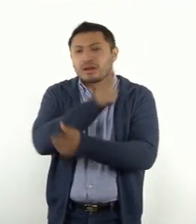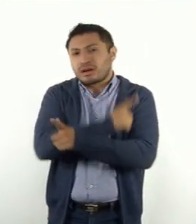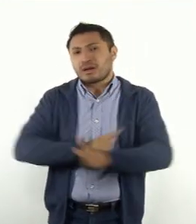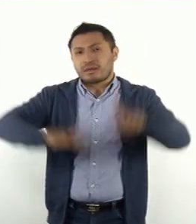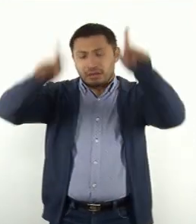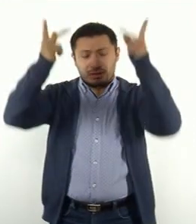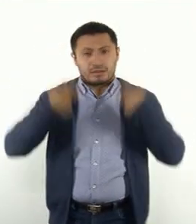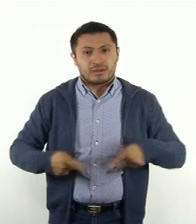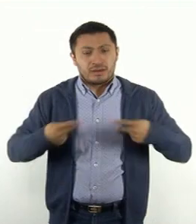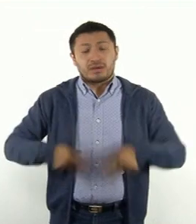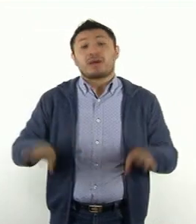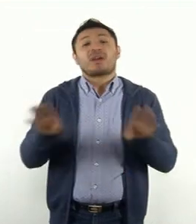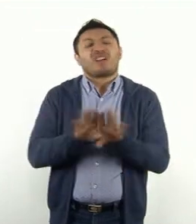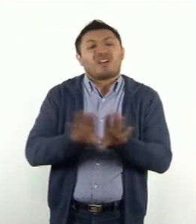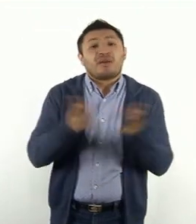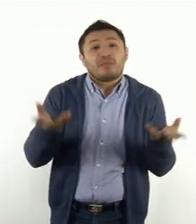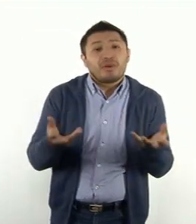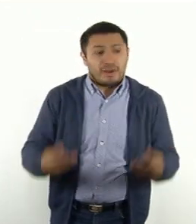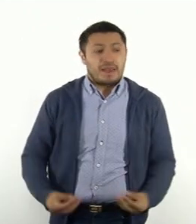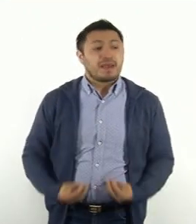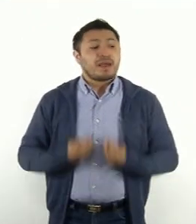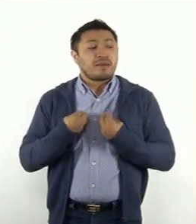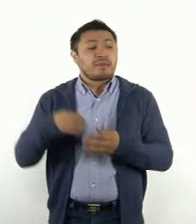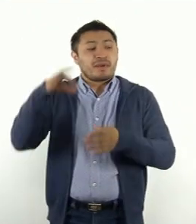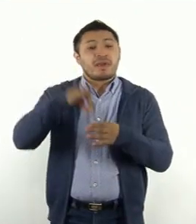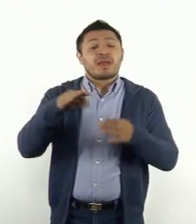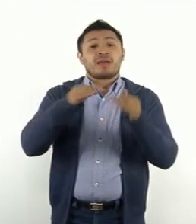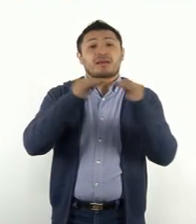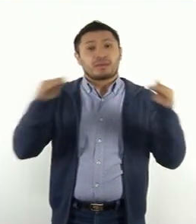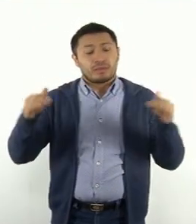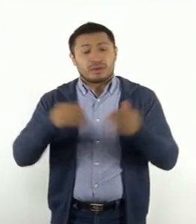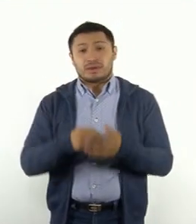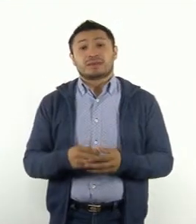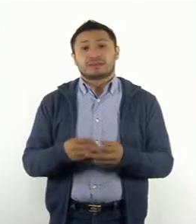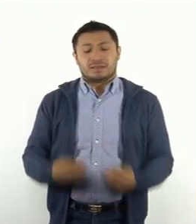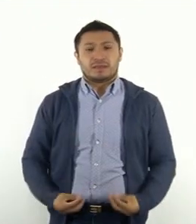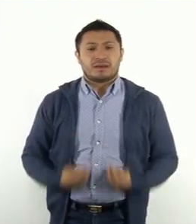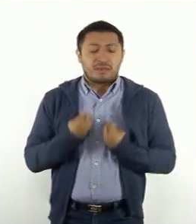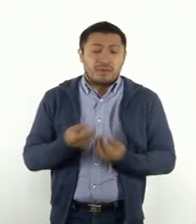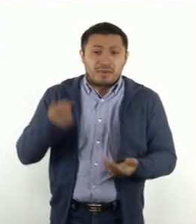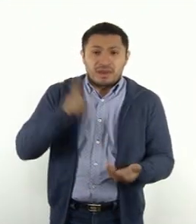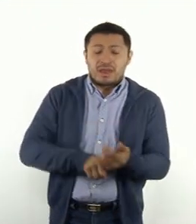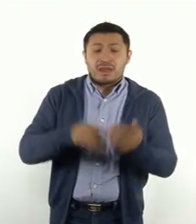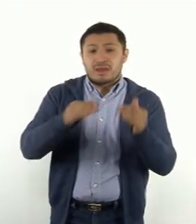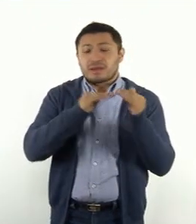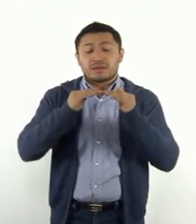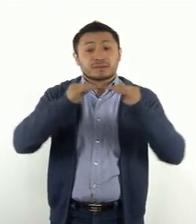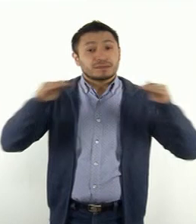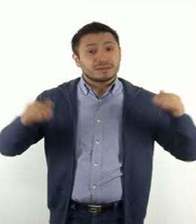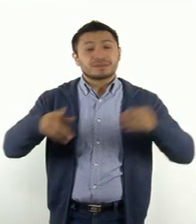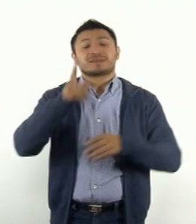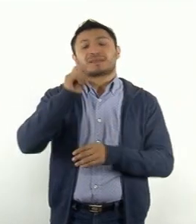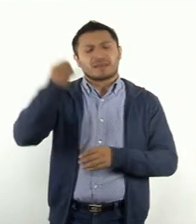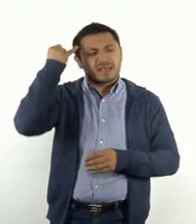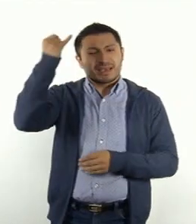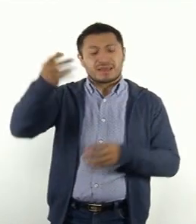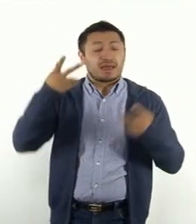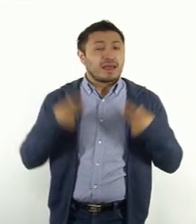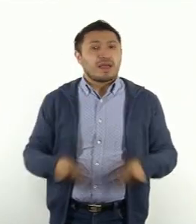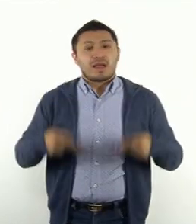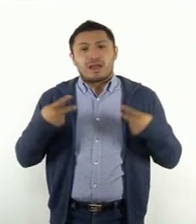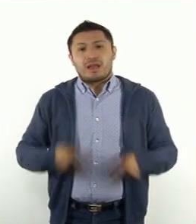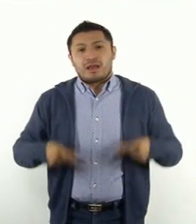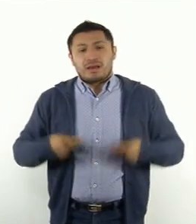manera de hacerlo es viviendo en democracia. Vivir en una sociedad democrática supone que las y los